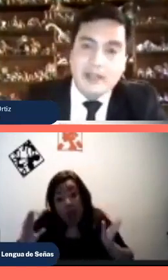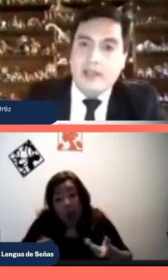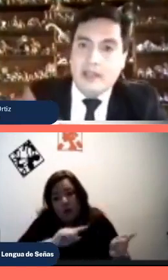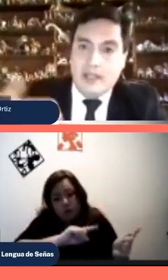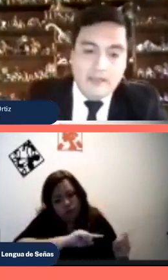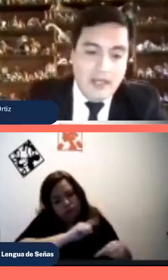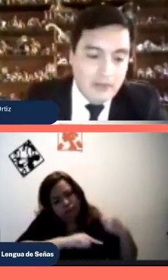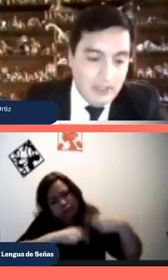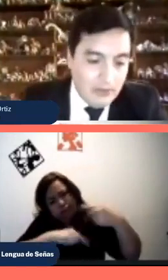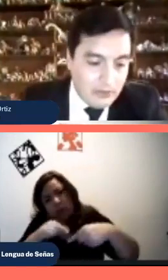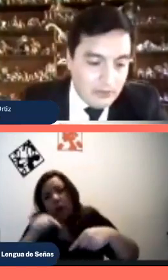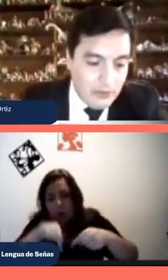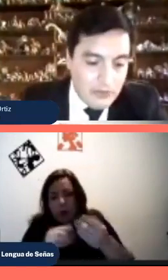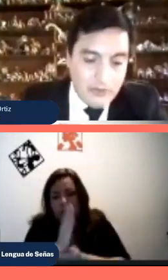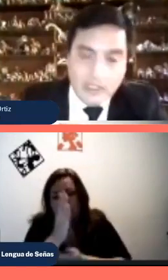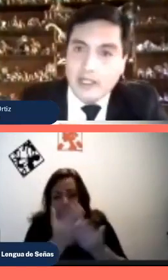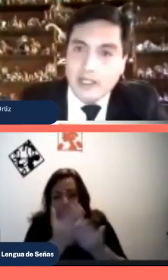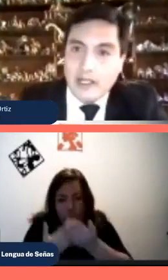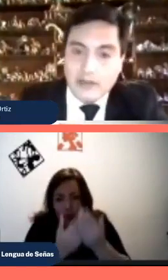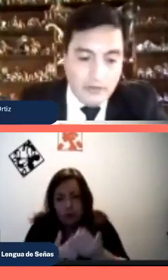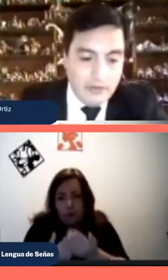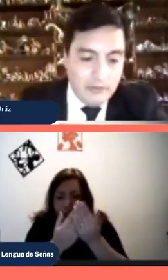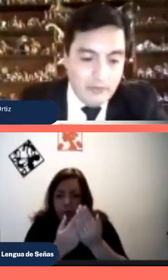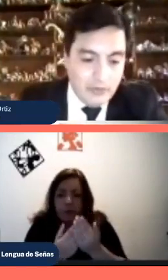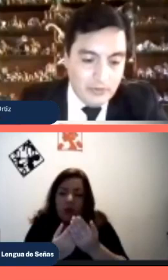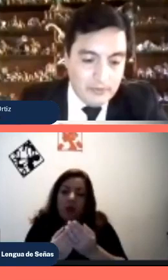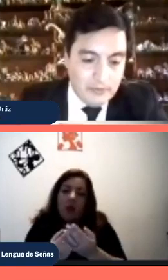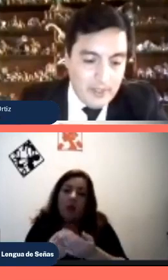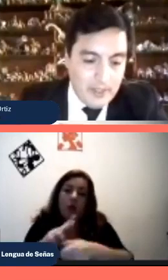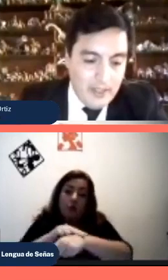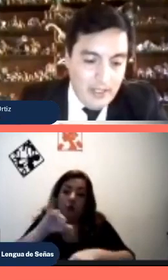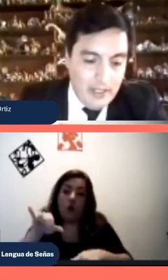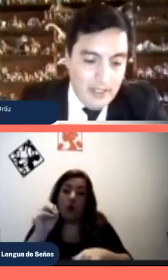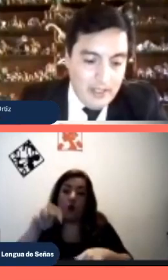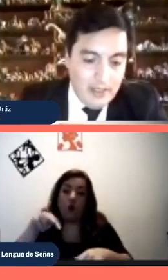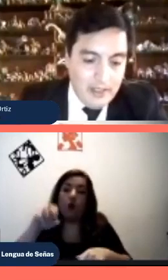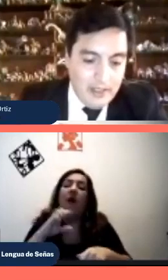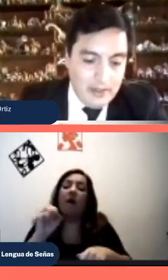tal, de mano del doctor Jonathan Alarcón Muñoz.